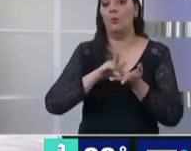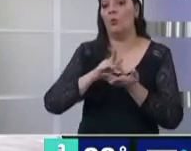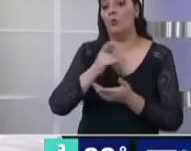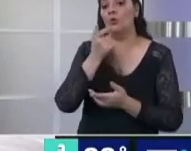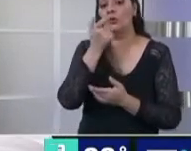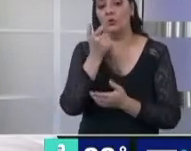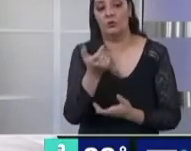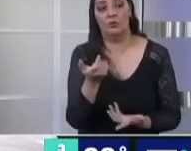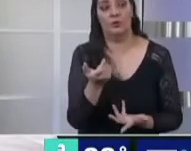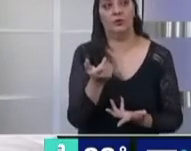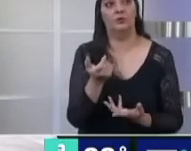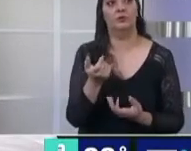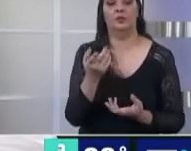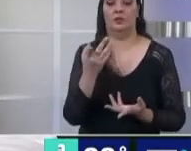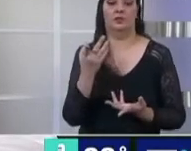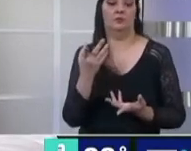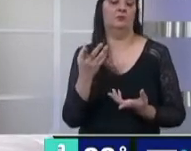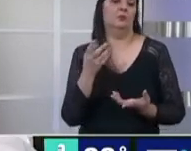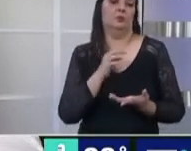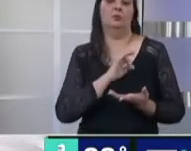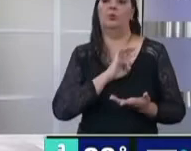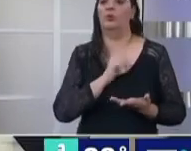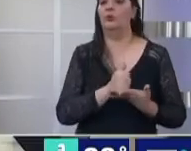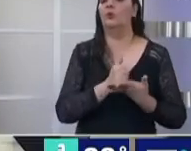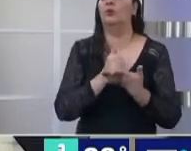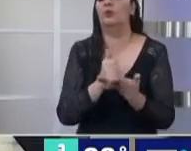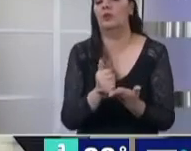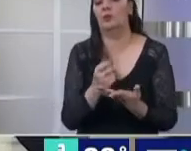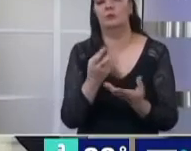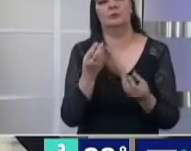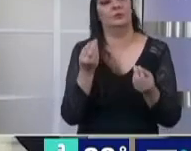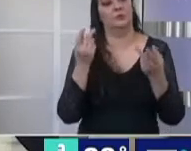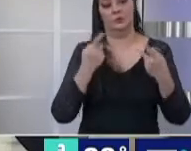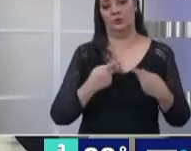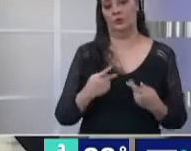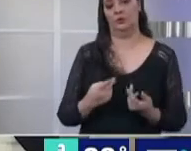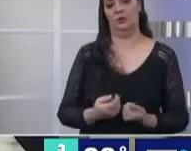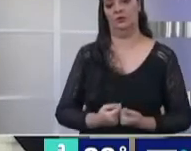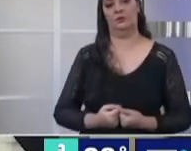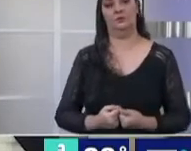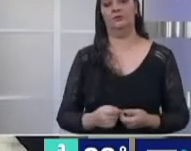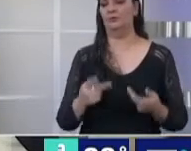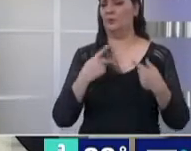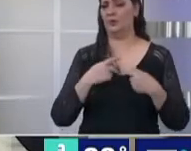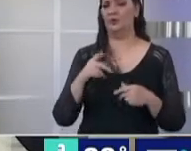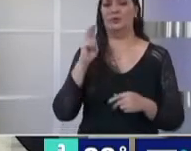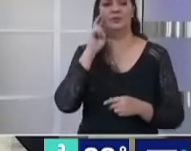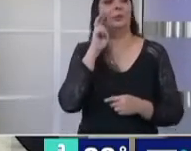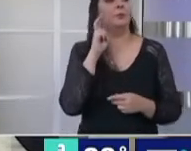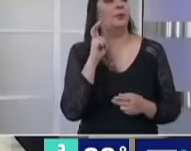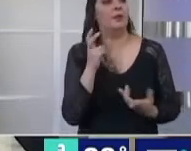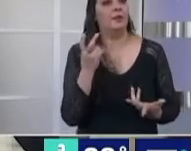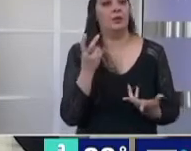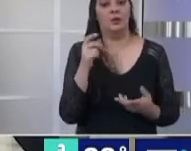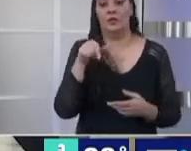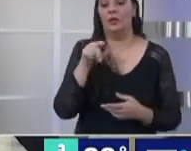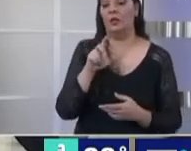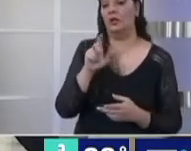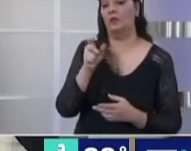atender muchísimos pacientes. Doctor, ¿con qué nos quedamos? Para la gente que nos ve a través de Canal 28, a través de